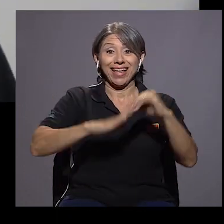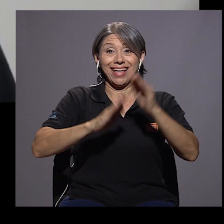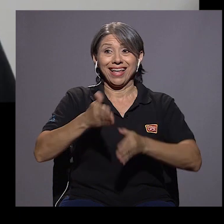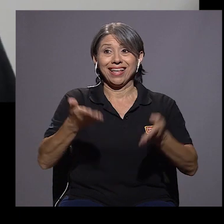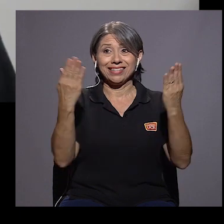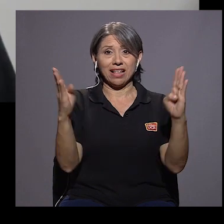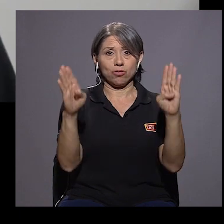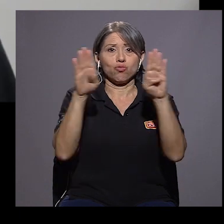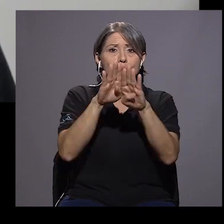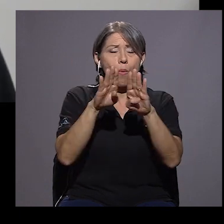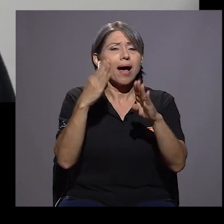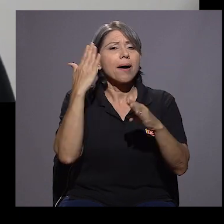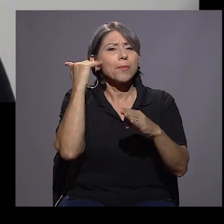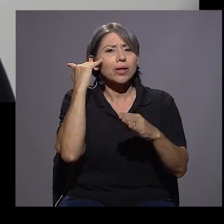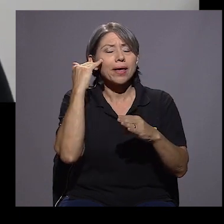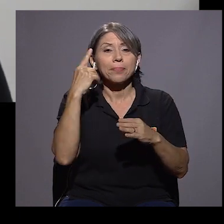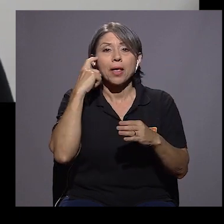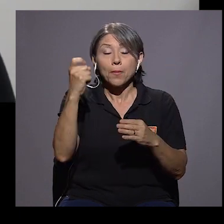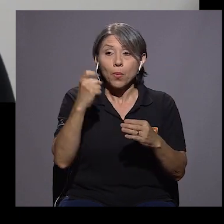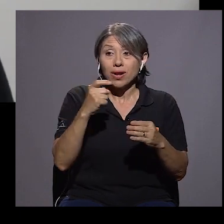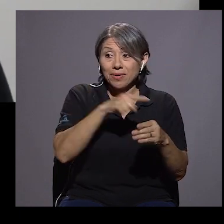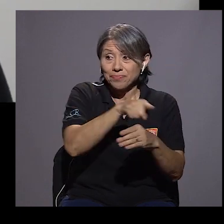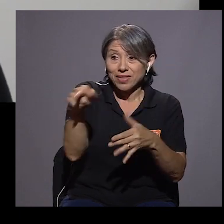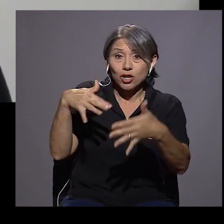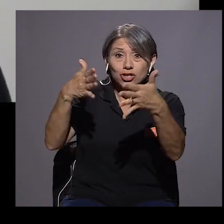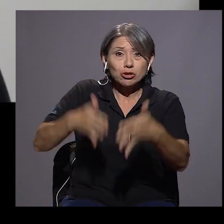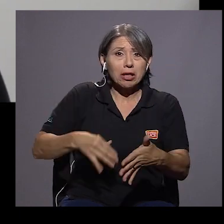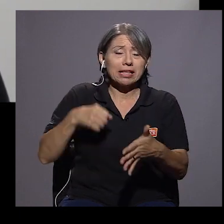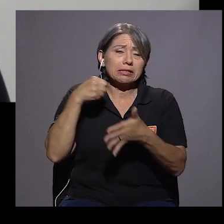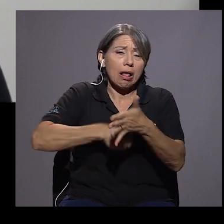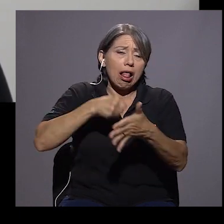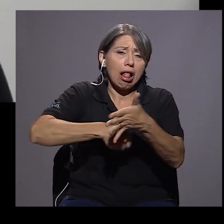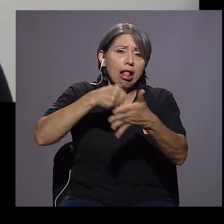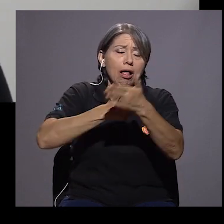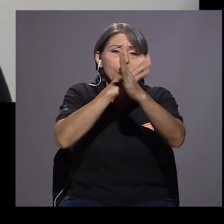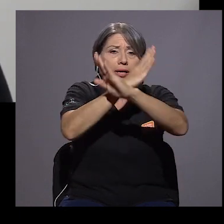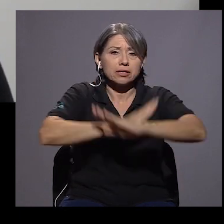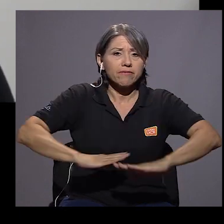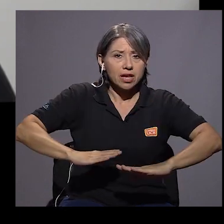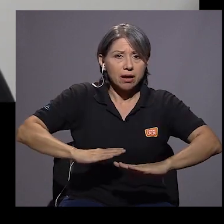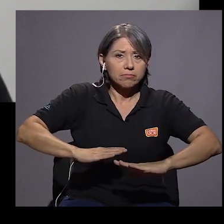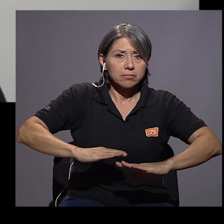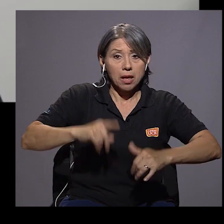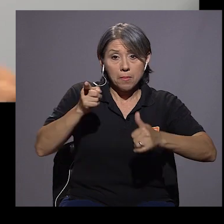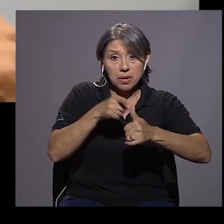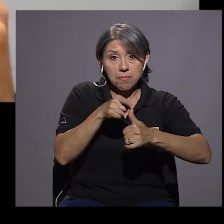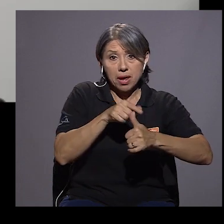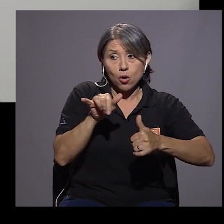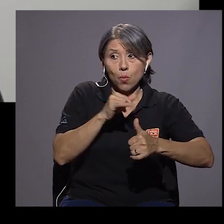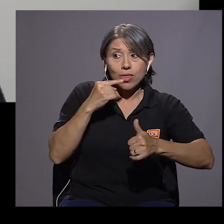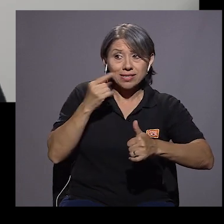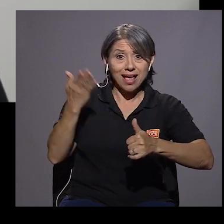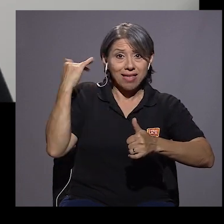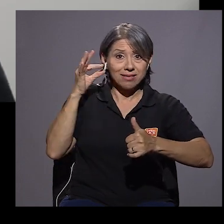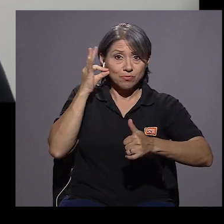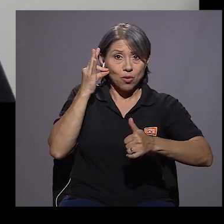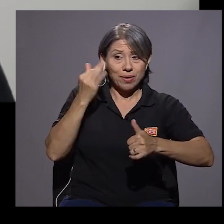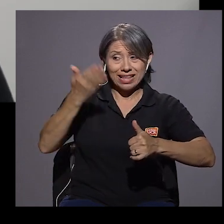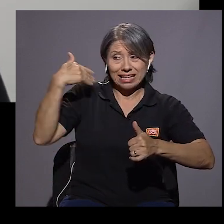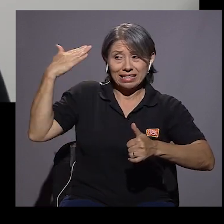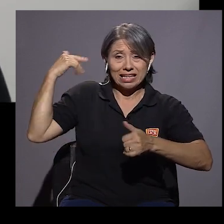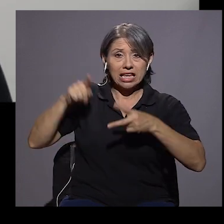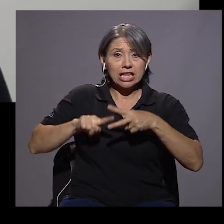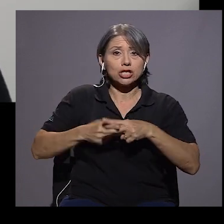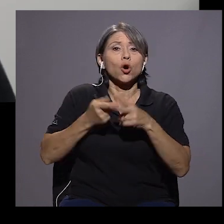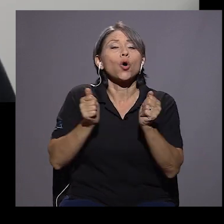Bueno, esta toma se da debido a que existe por medio de los estudiantes una gran lucha pacífica, que al inicio, como mencionaba la compañera